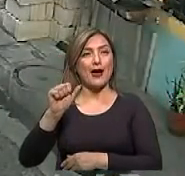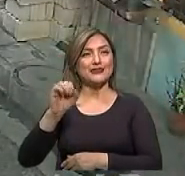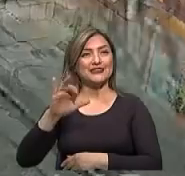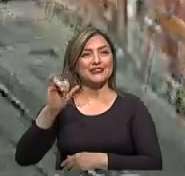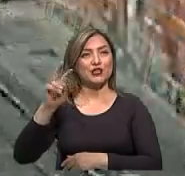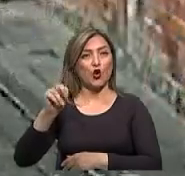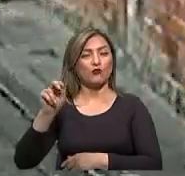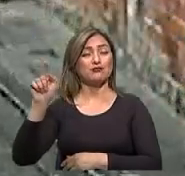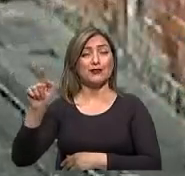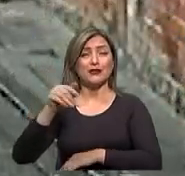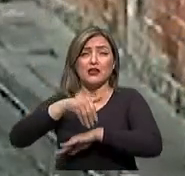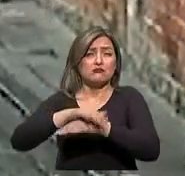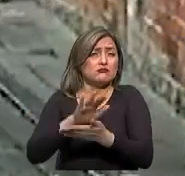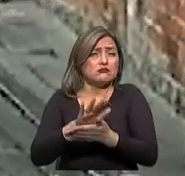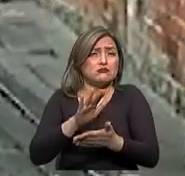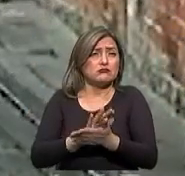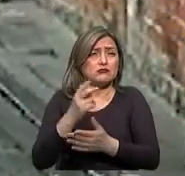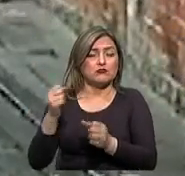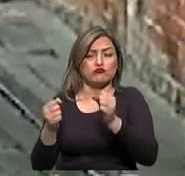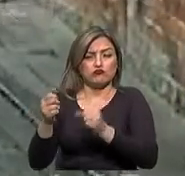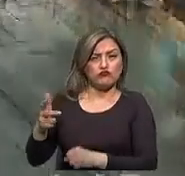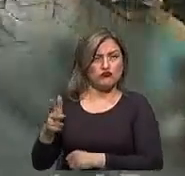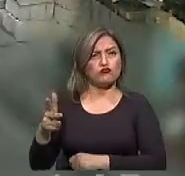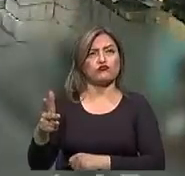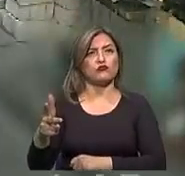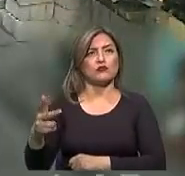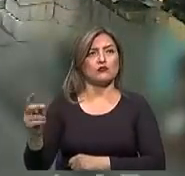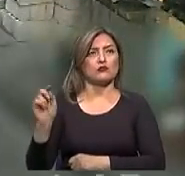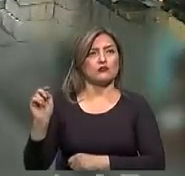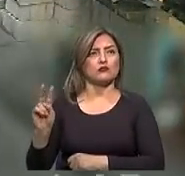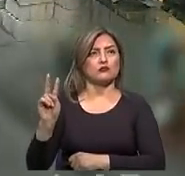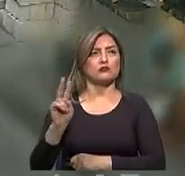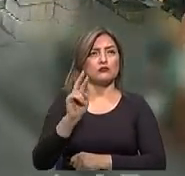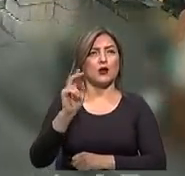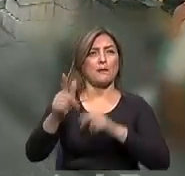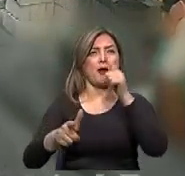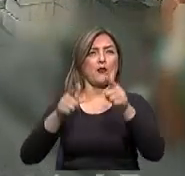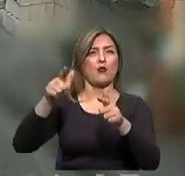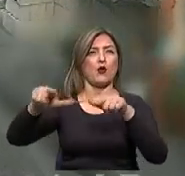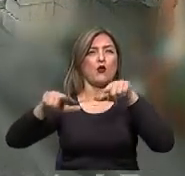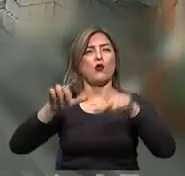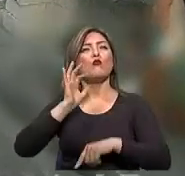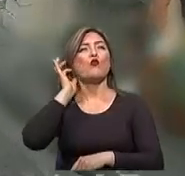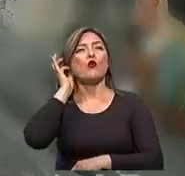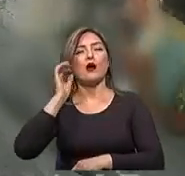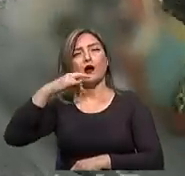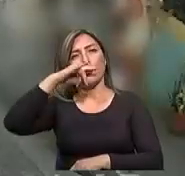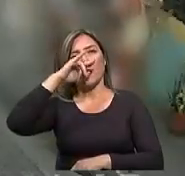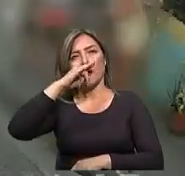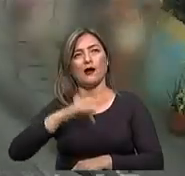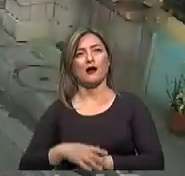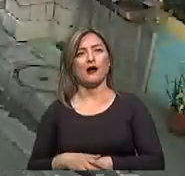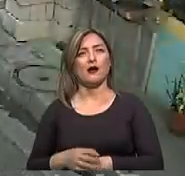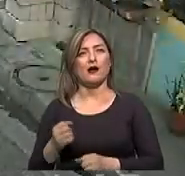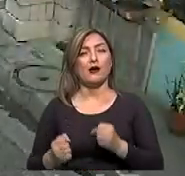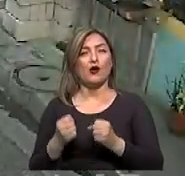tranquila terminó en balacera. Dos sujetos que llegaron en un auto empezaron a disparar. En el lugar había mujeres y niños que tuvieron que salir